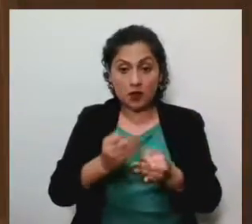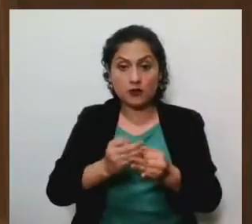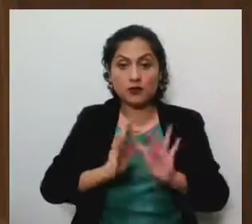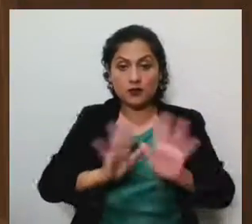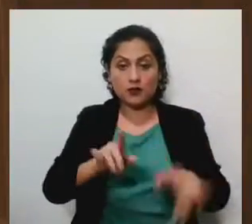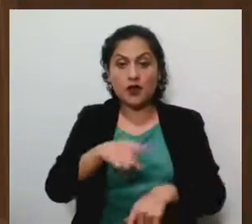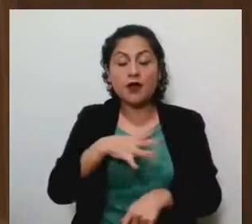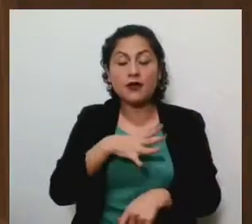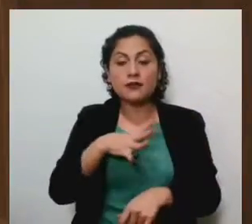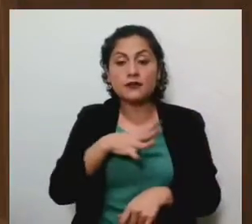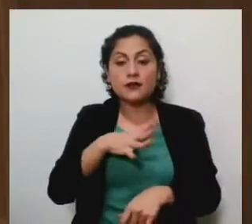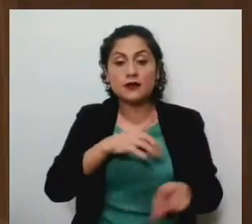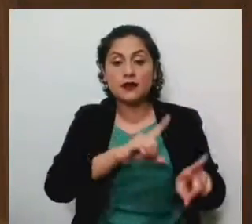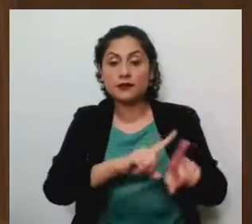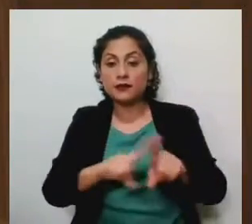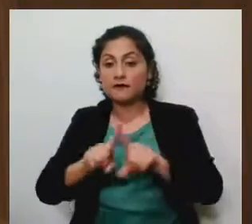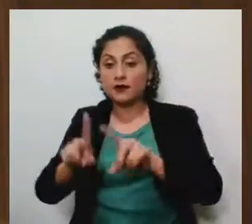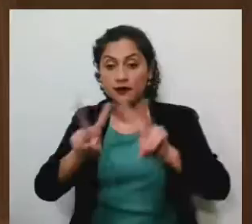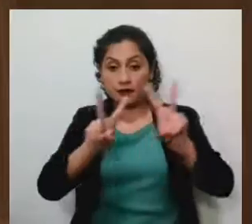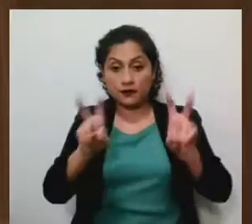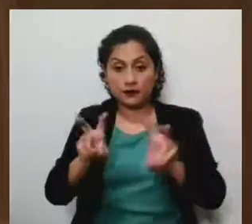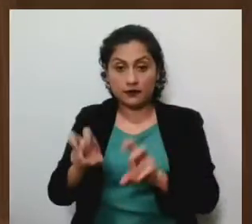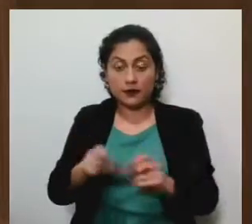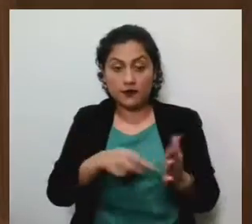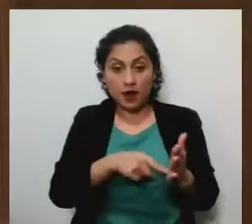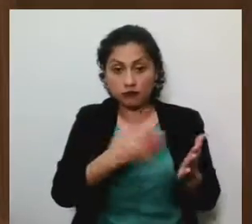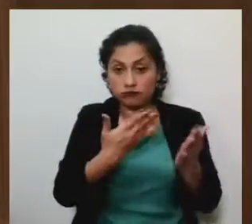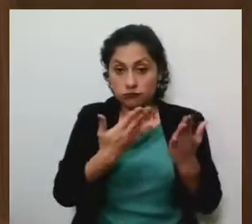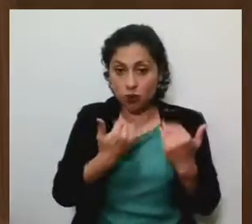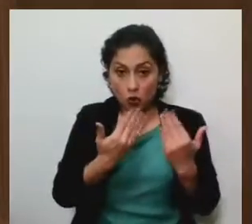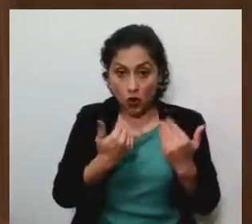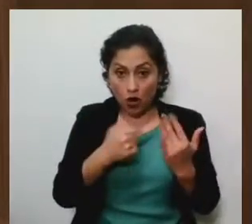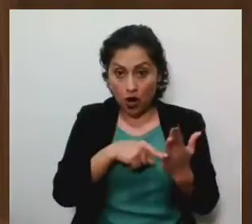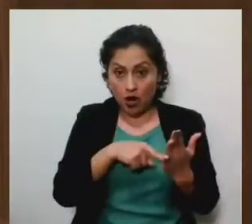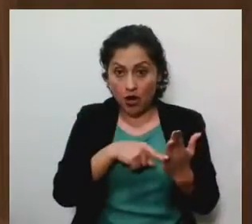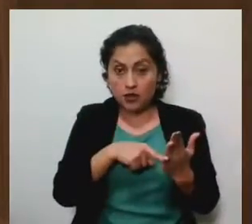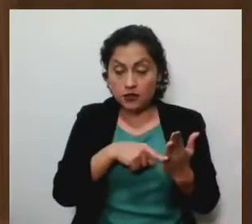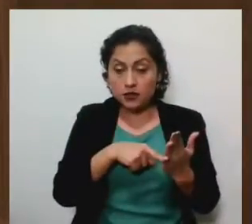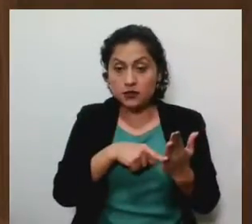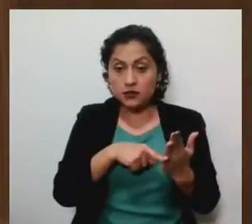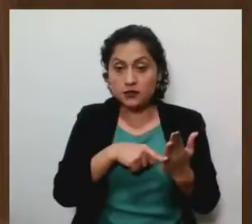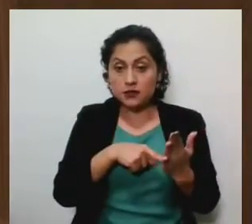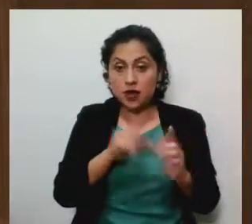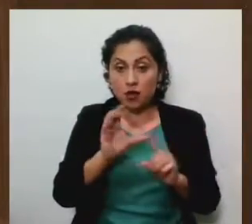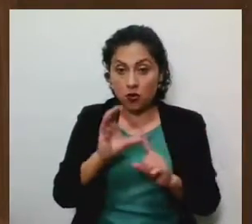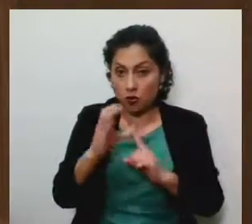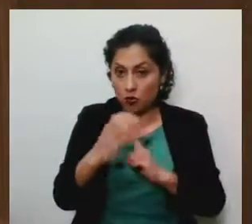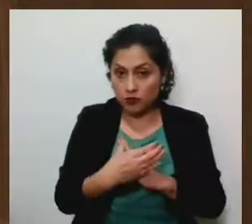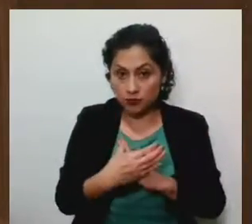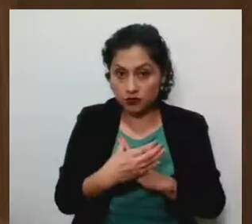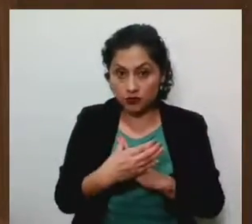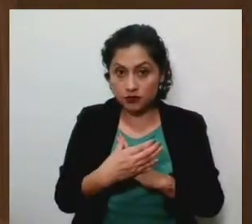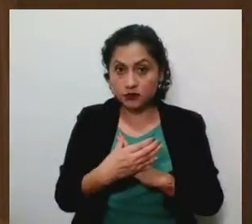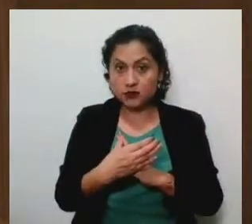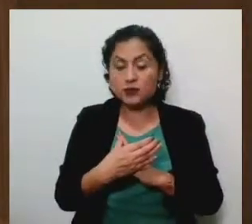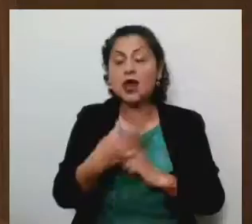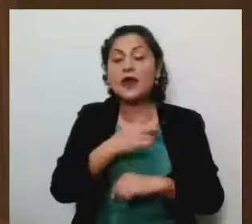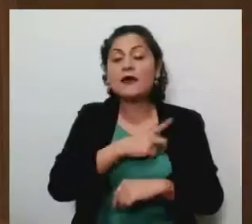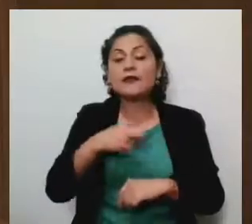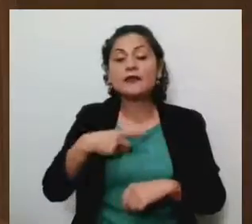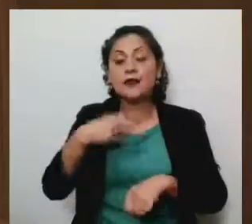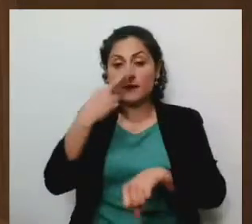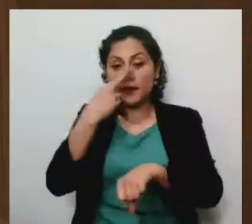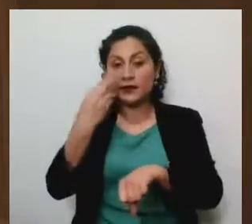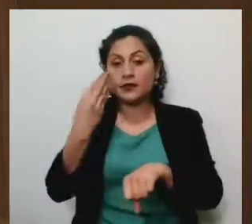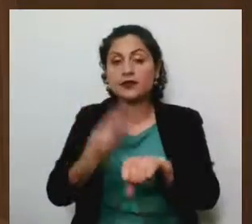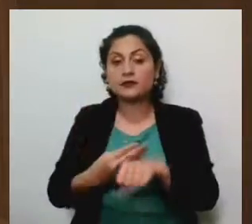asuntos y acuerdos que no estén señalados expresamente para una comisión quedarán bajo la responsabilidad del presidente